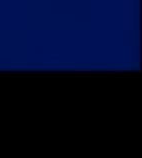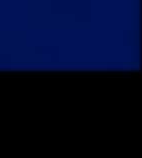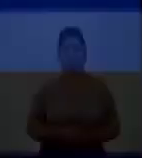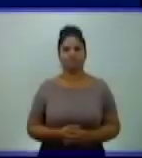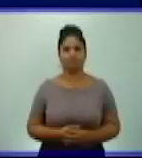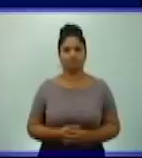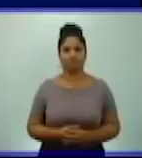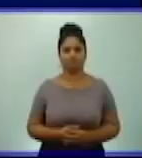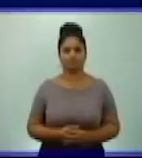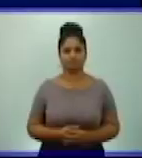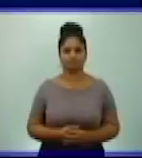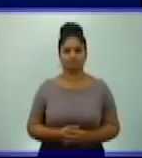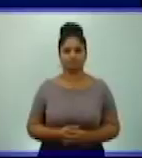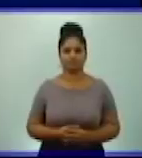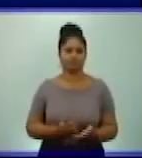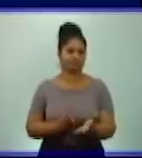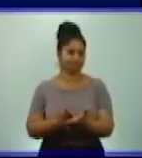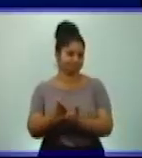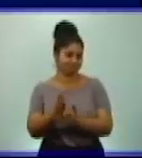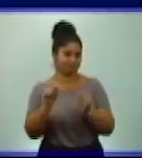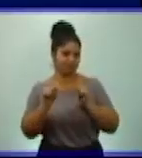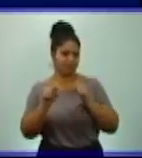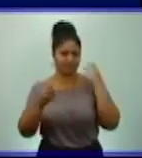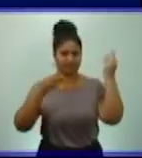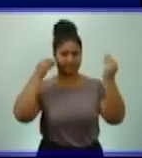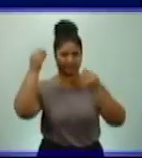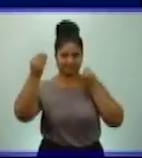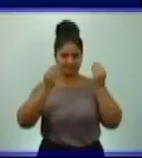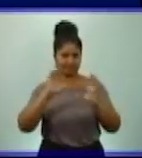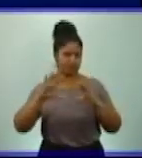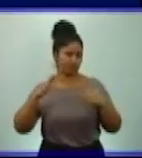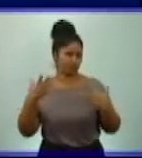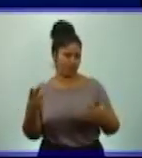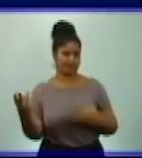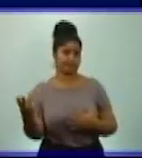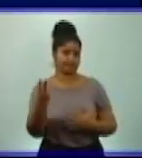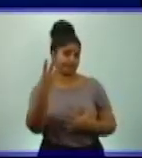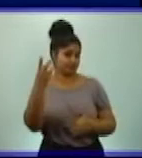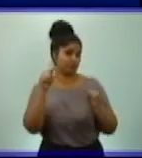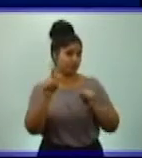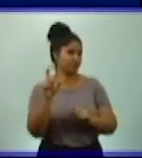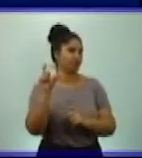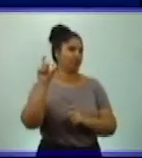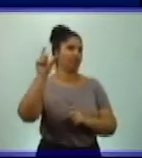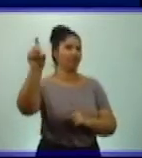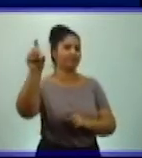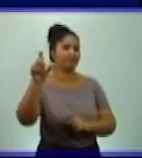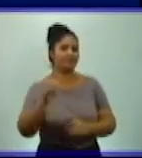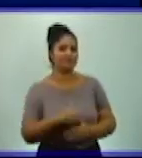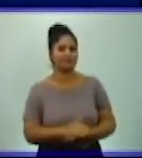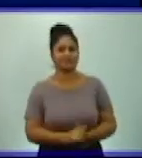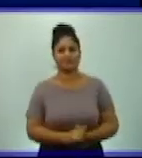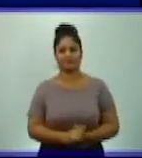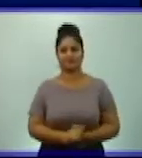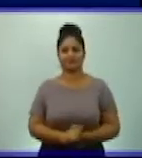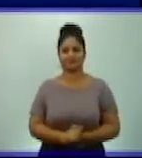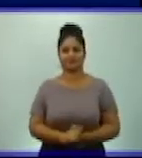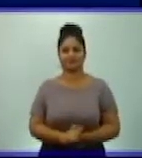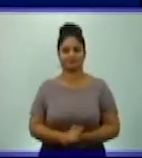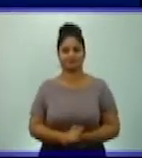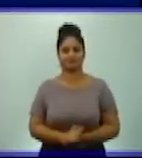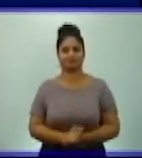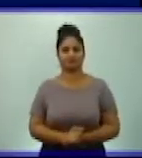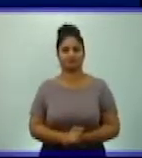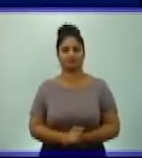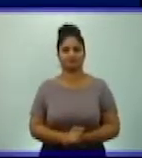Seguidamente vamos a analizar el último terceto, que plantea con sombras necias, con indicios vanos. Fíjense que aquí